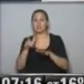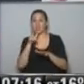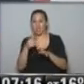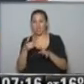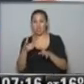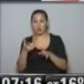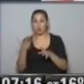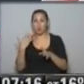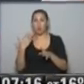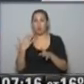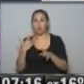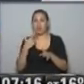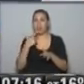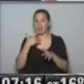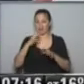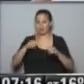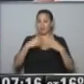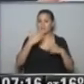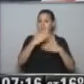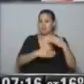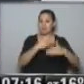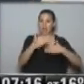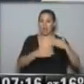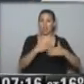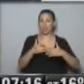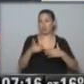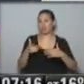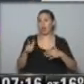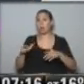pueda prosperar. Y esta impunidad